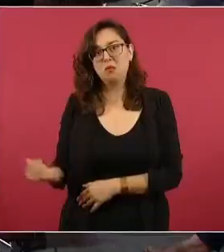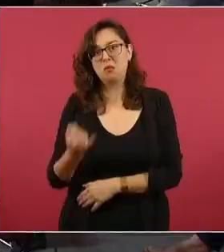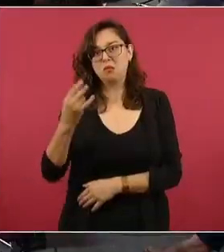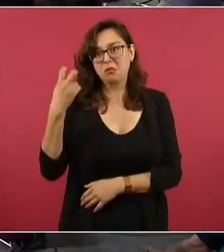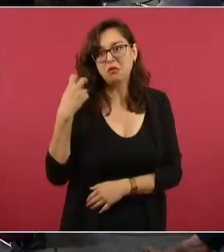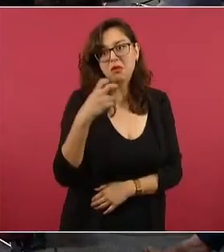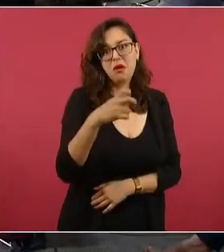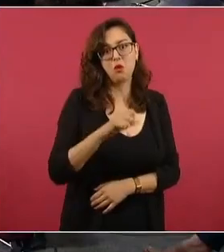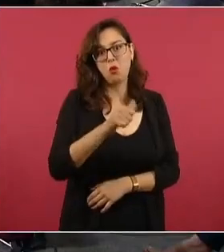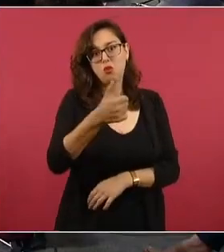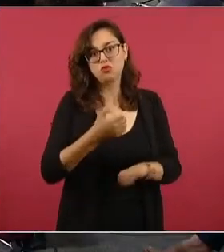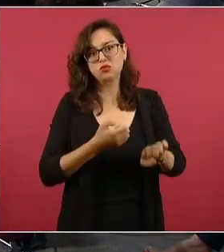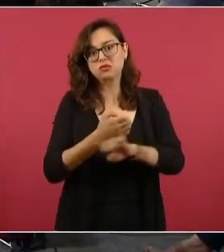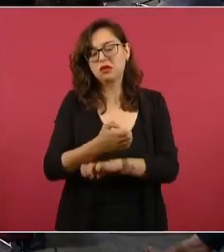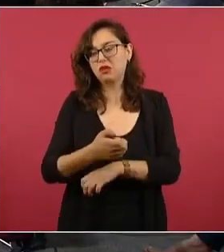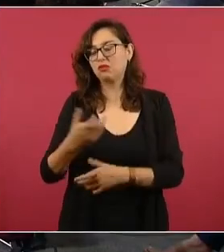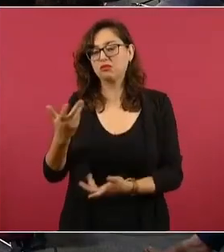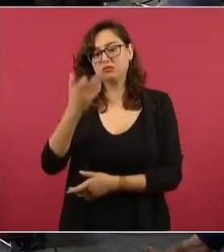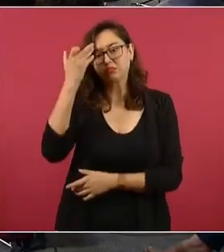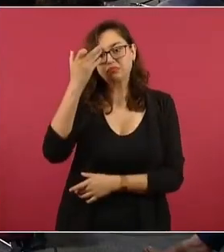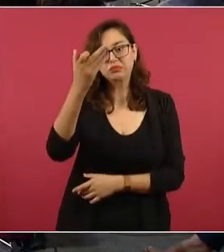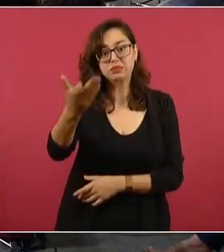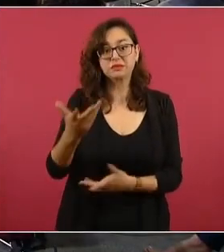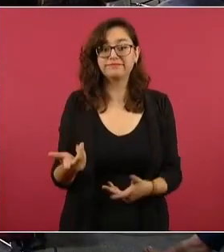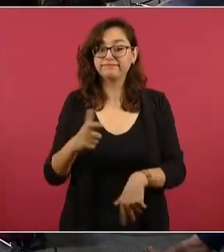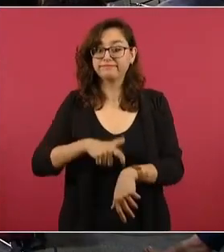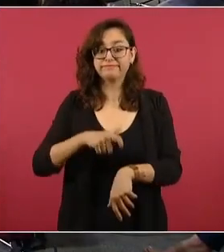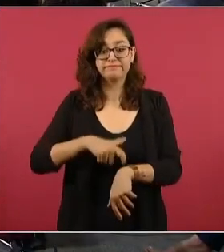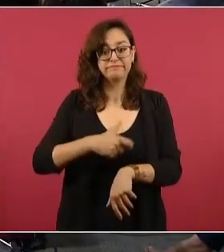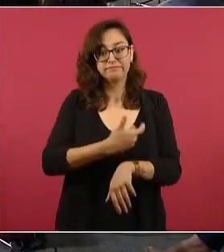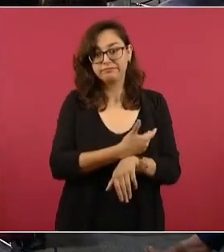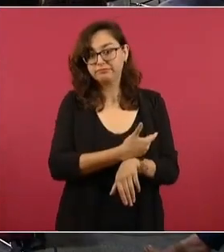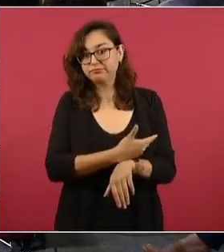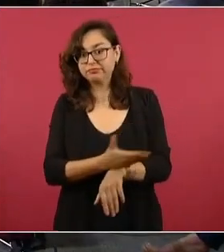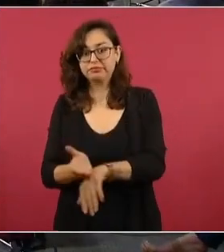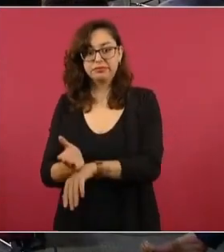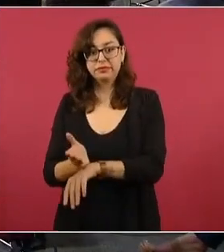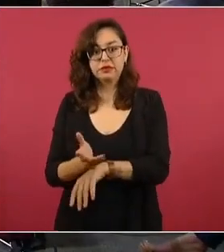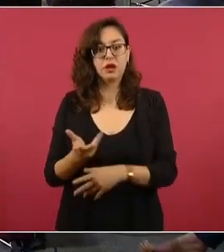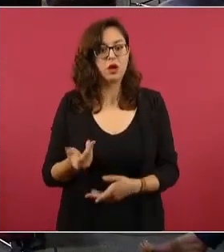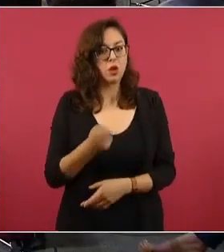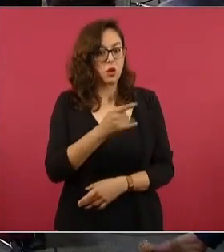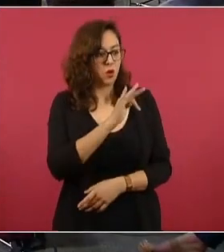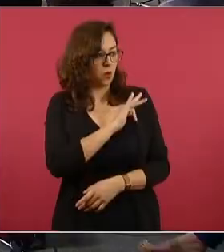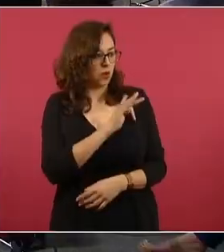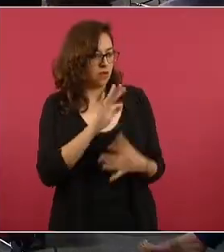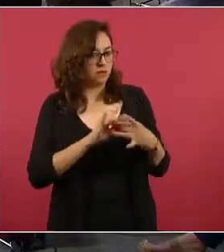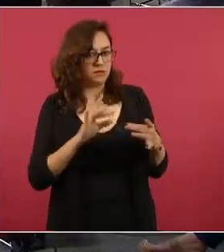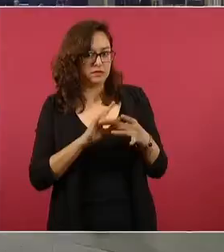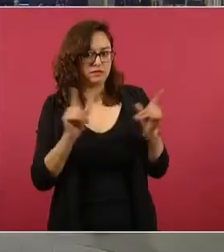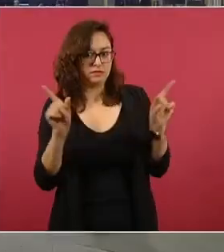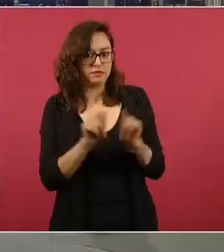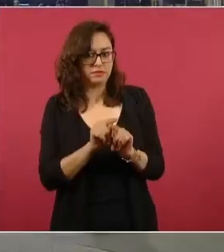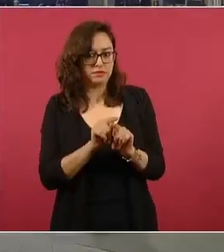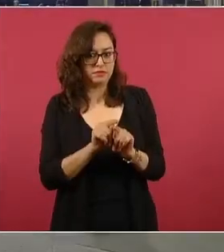vamos a tratarlo. Pero eso no fue el tiempo. ¿Podrían hacer un resumen del? A ver.